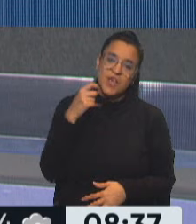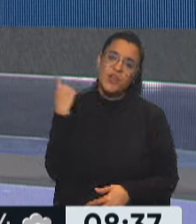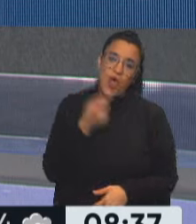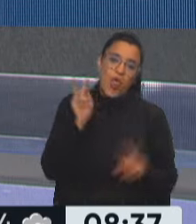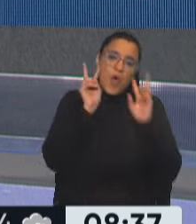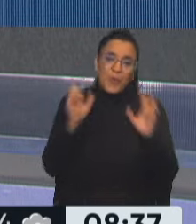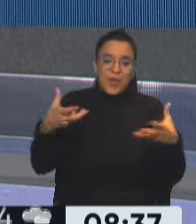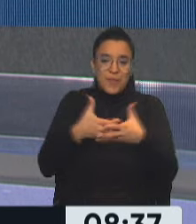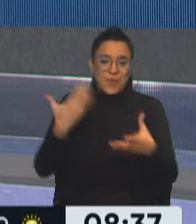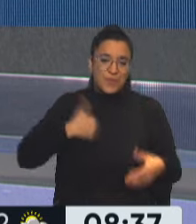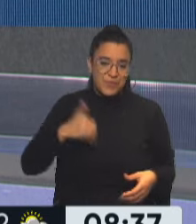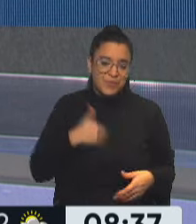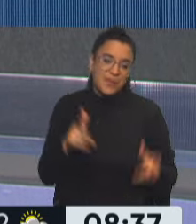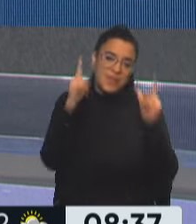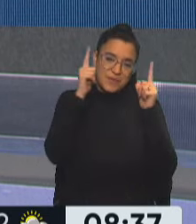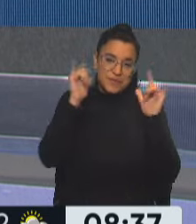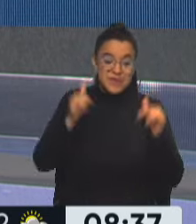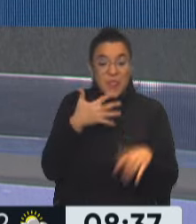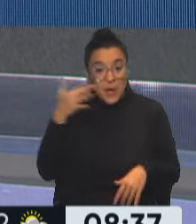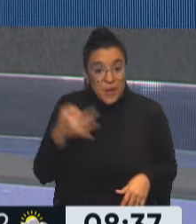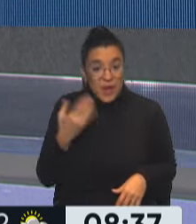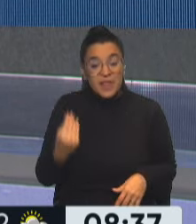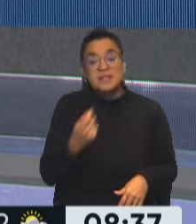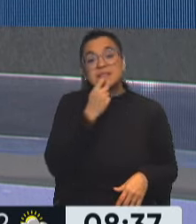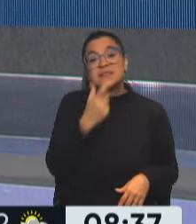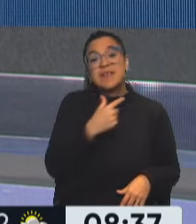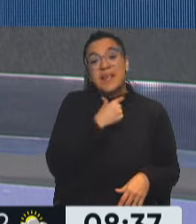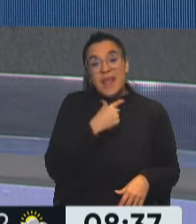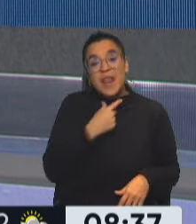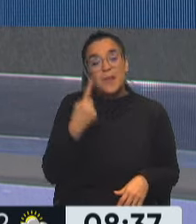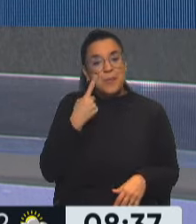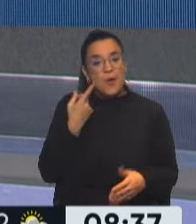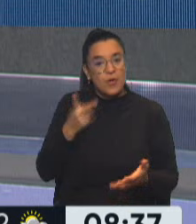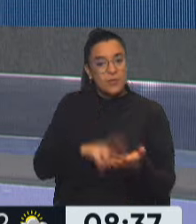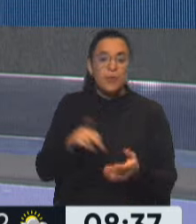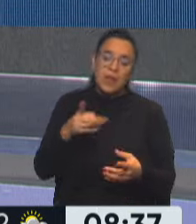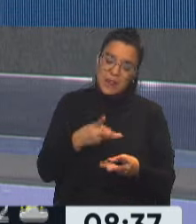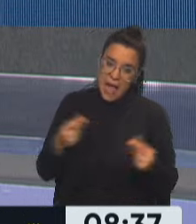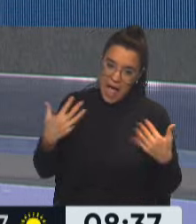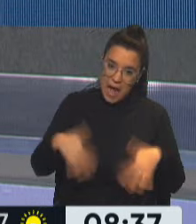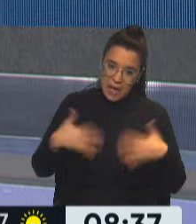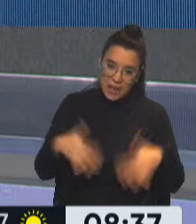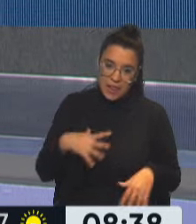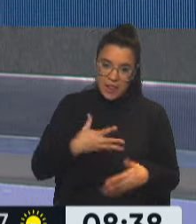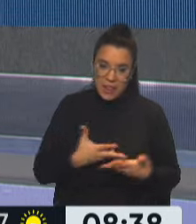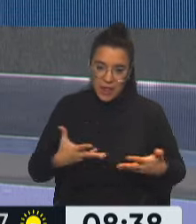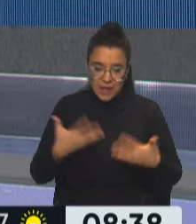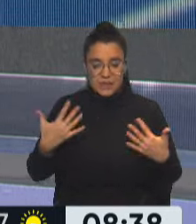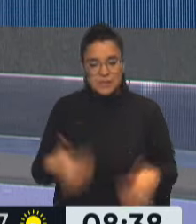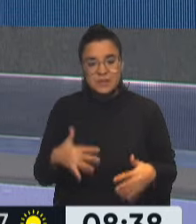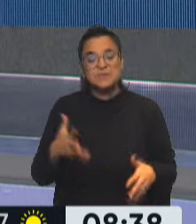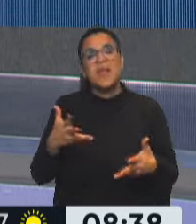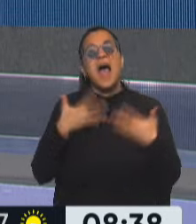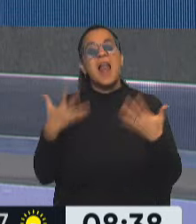llegamos a la escaloneta, cómo no disfrutarla. Lo cierto es que si quieren revivir, porque terminó tarde, ¿no? El partido con toda la alegría